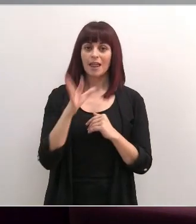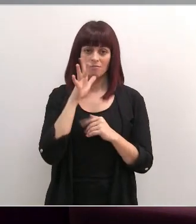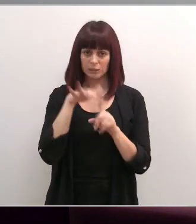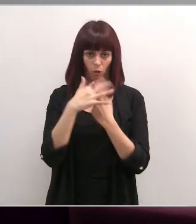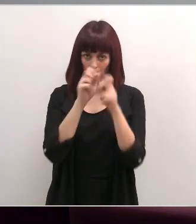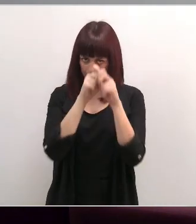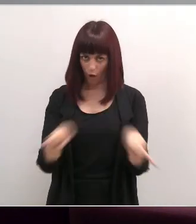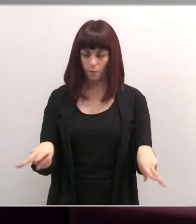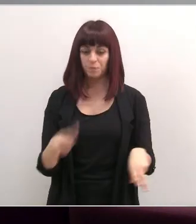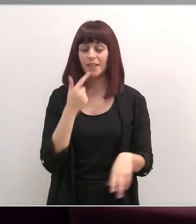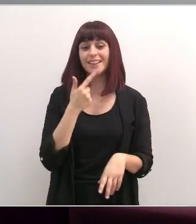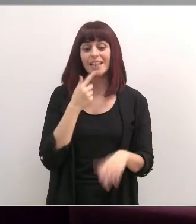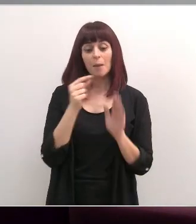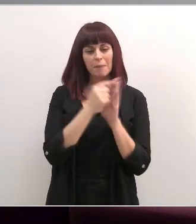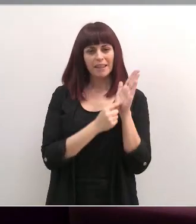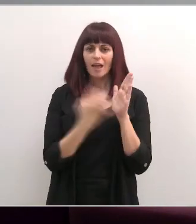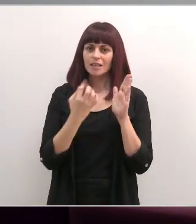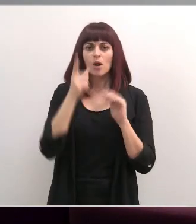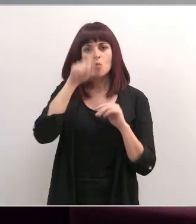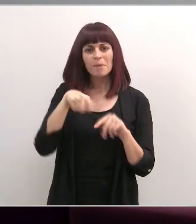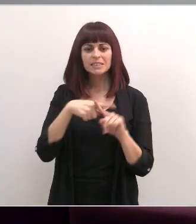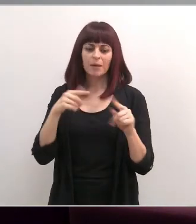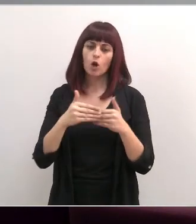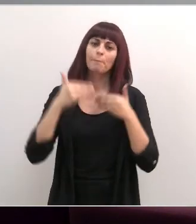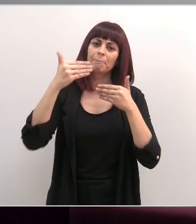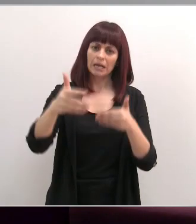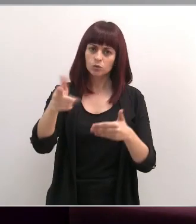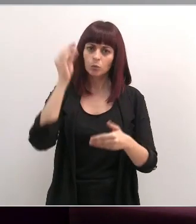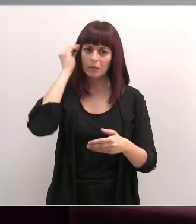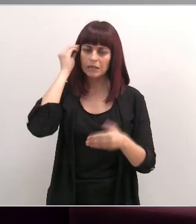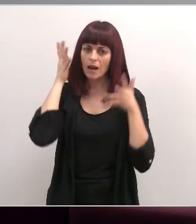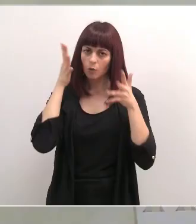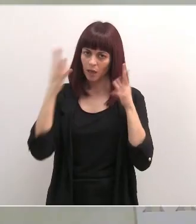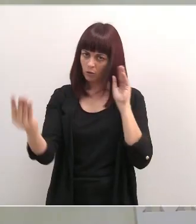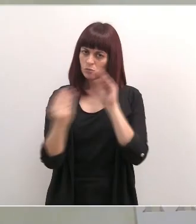que éstas se prolonguen al menos durante mes y medio. ¿Comparte usted esta recomendación?